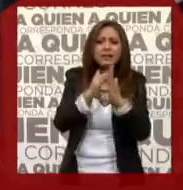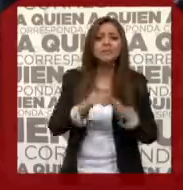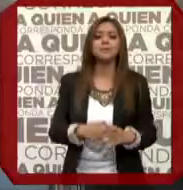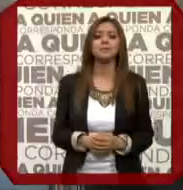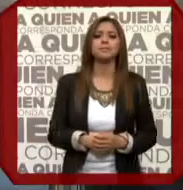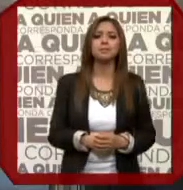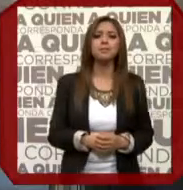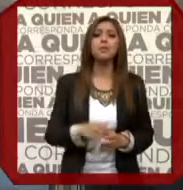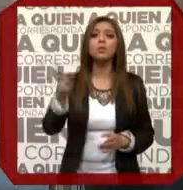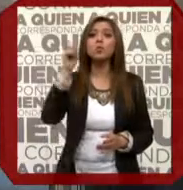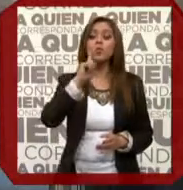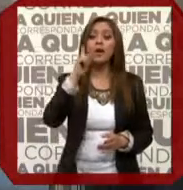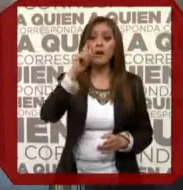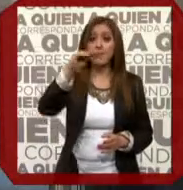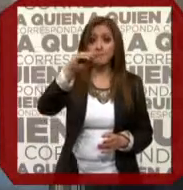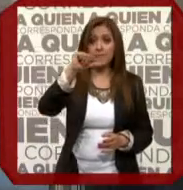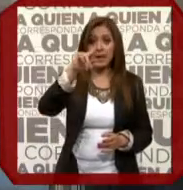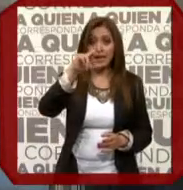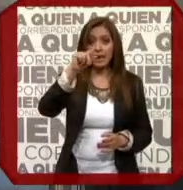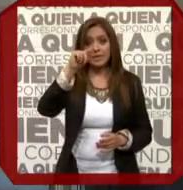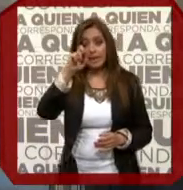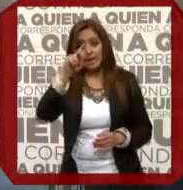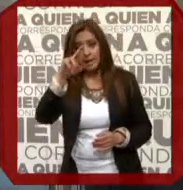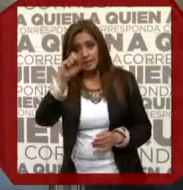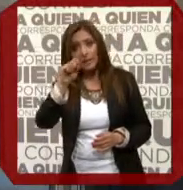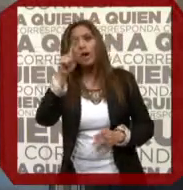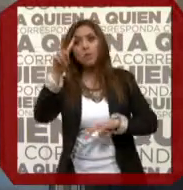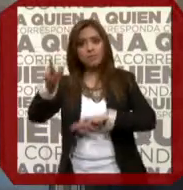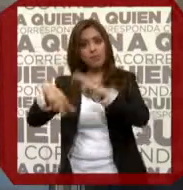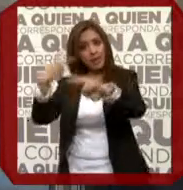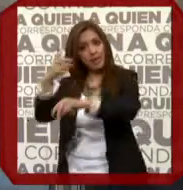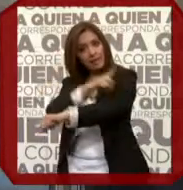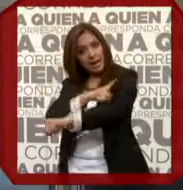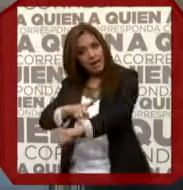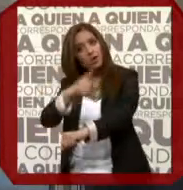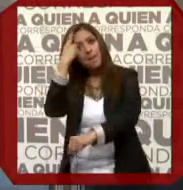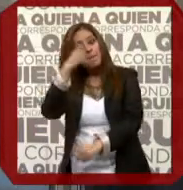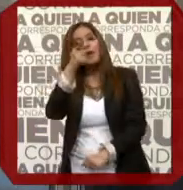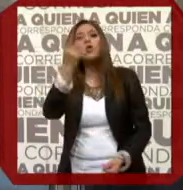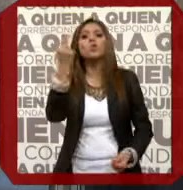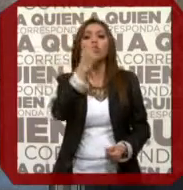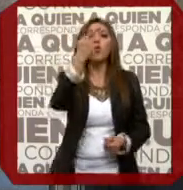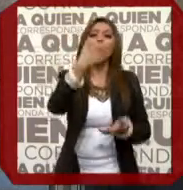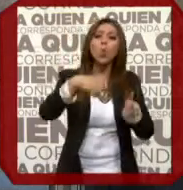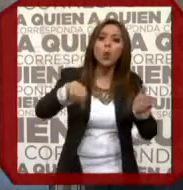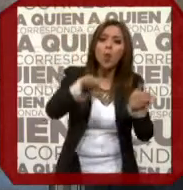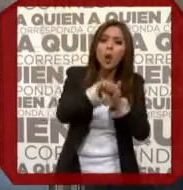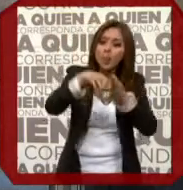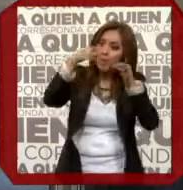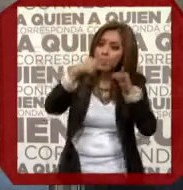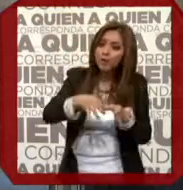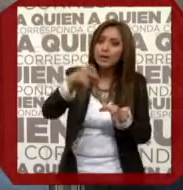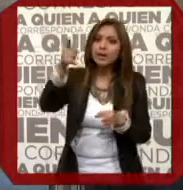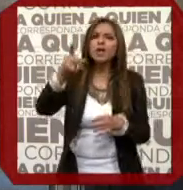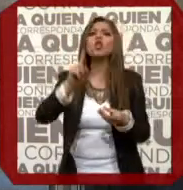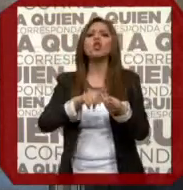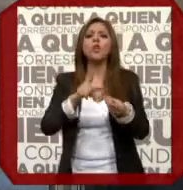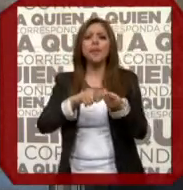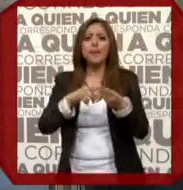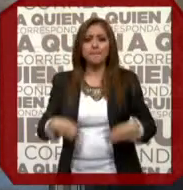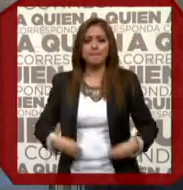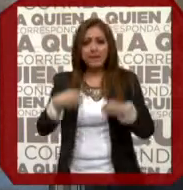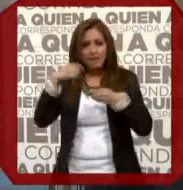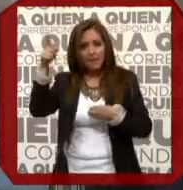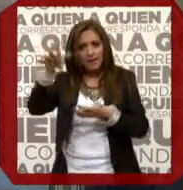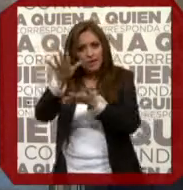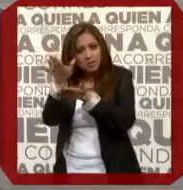Teresa acude a la delegación obviamente buscando el apoyo, que es muy importante para que se pueda hacer un cuarto digno. Lo que pasa es que, bueno, ellos viven en una condición muy humilde.